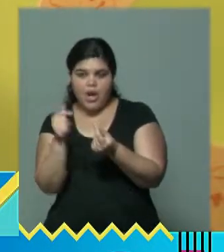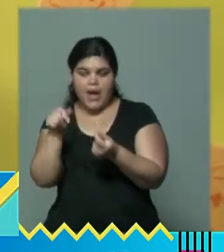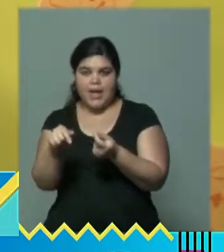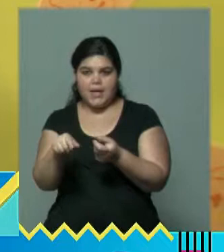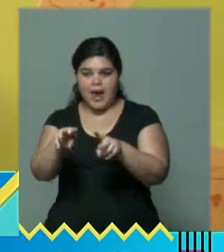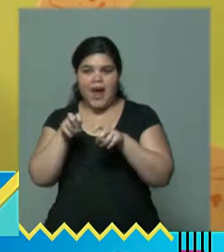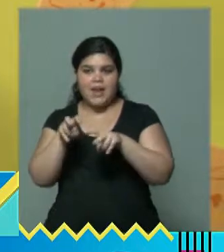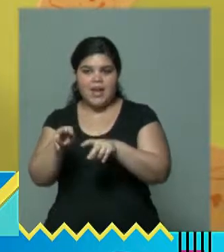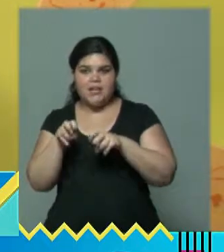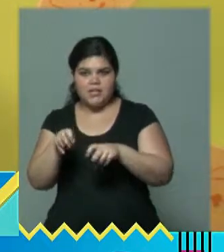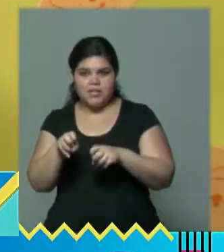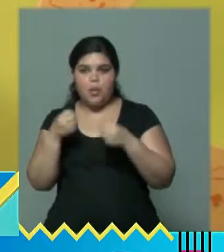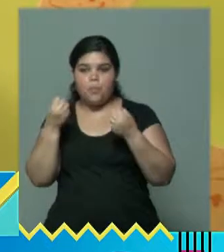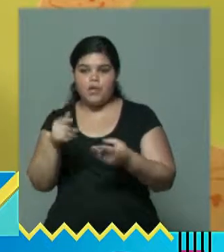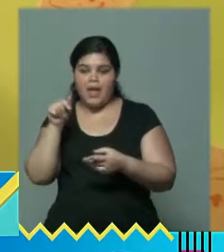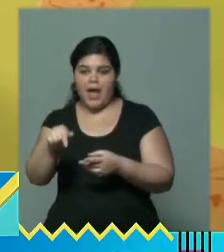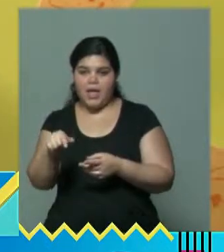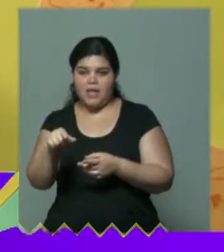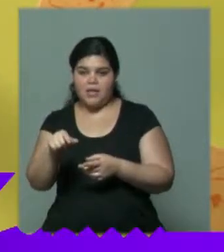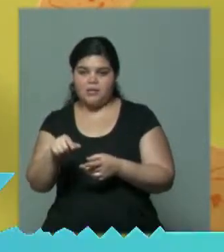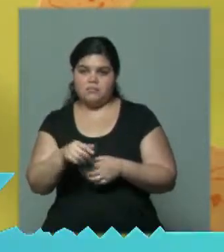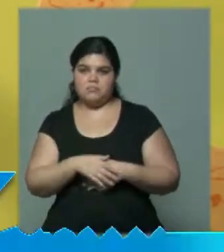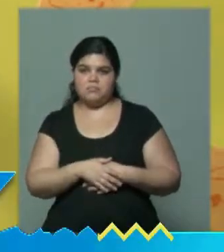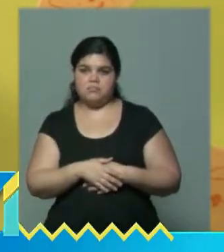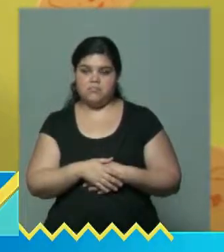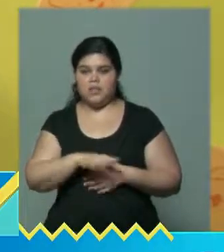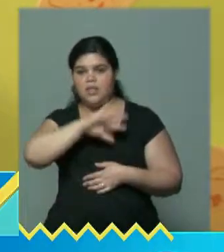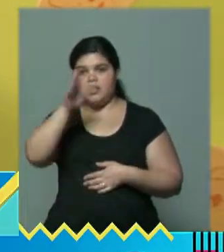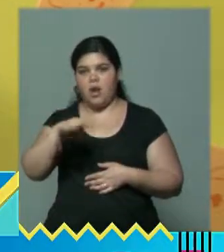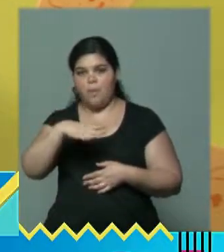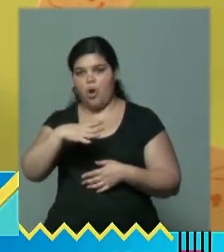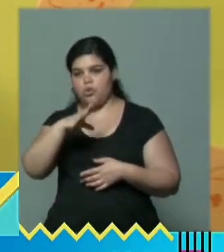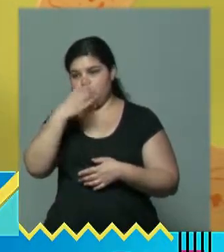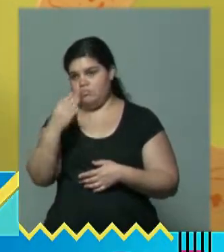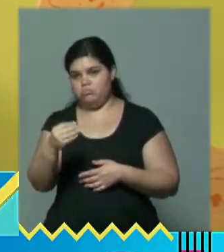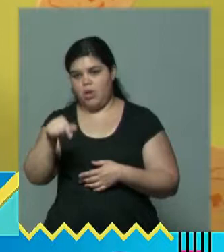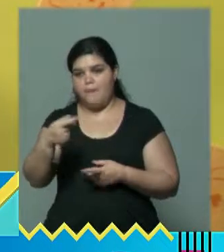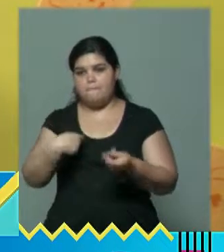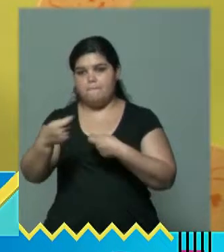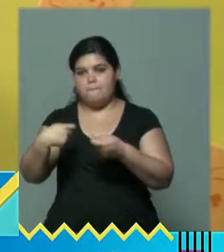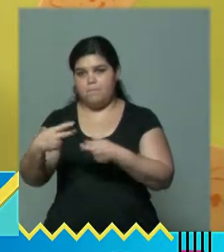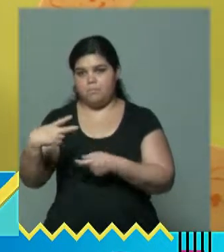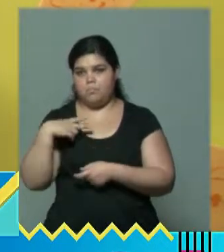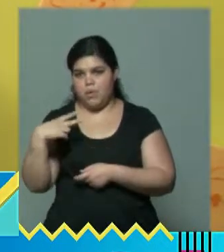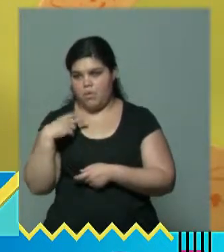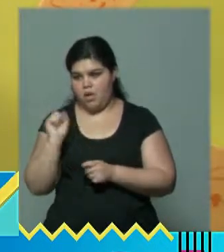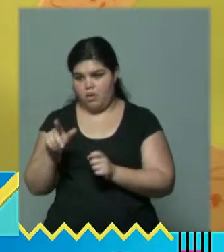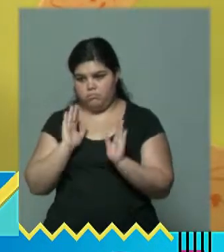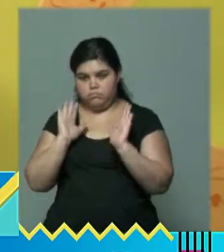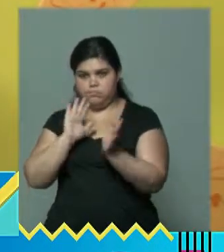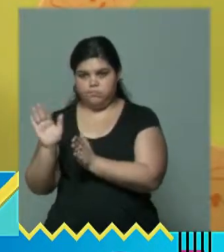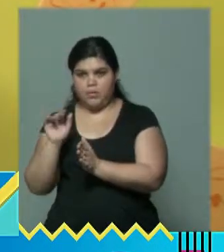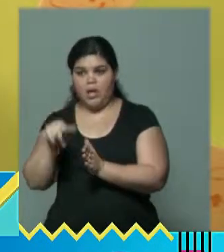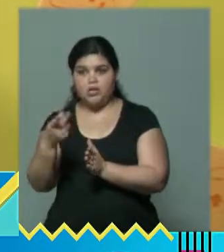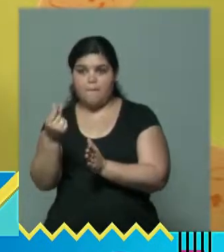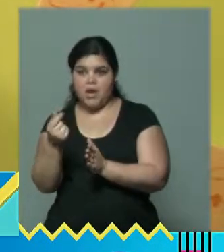operación y mantenimiento de una concesión que le da el sistema de transporte y distribución a una empresa privada, en este caso. Eso se define un